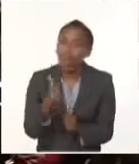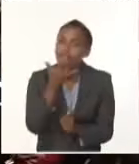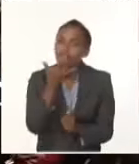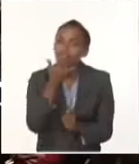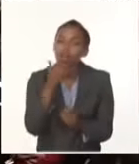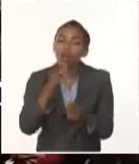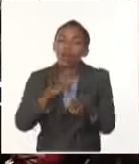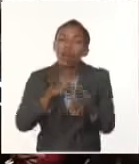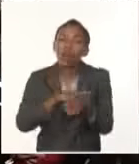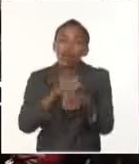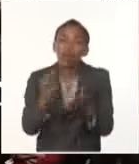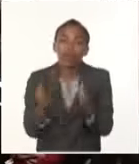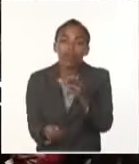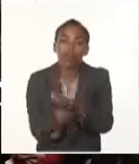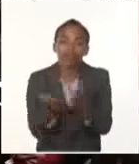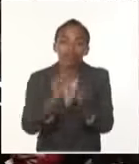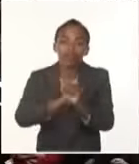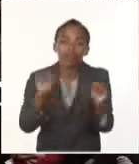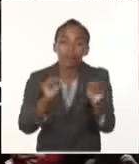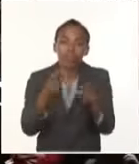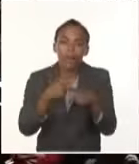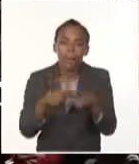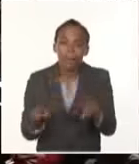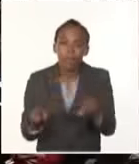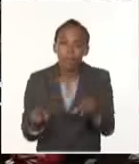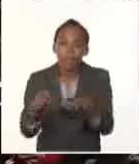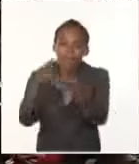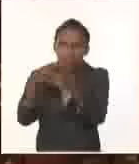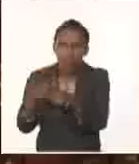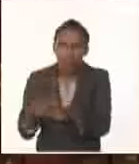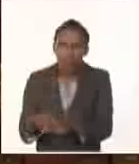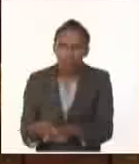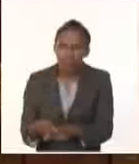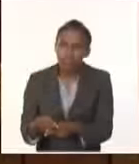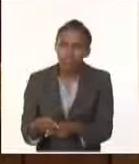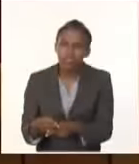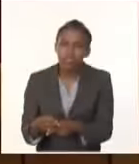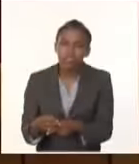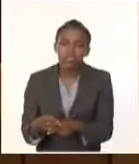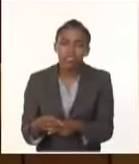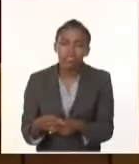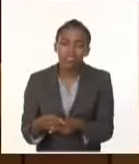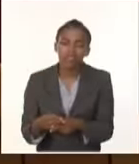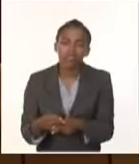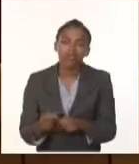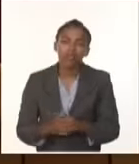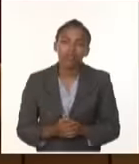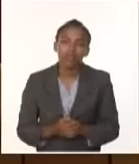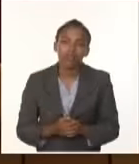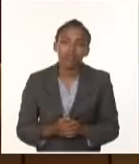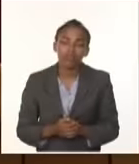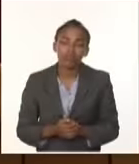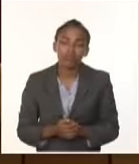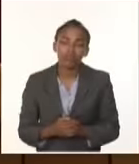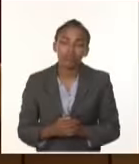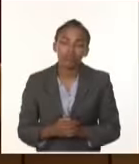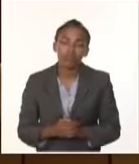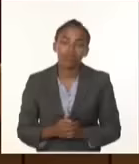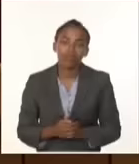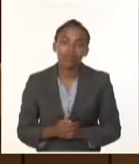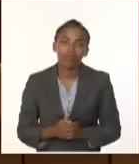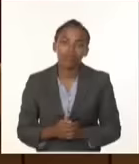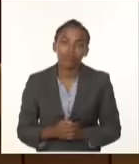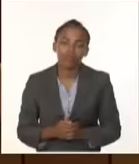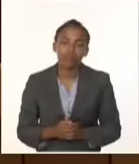esa lista no se atreven a hacerle quienes auspician a sus autores y los premian con la impunidad.